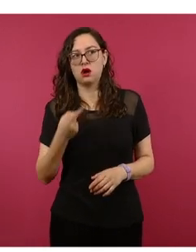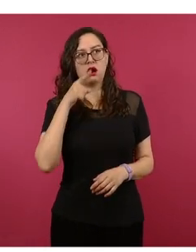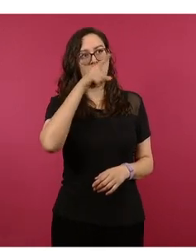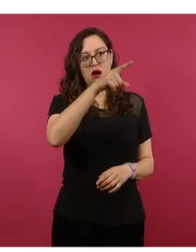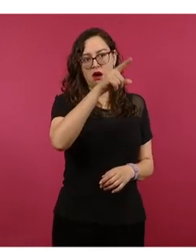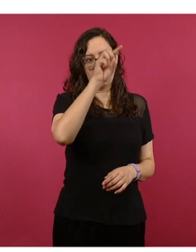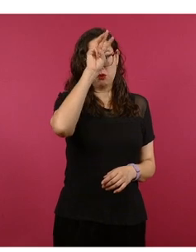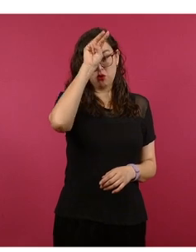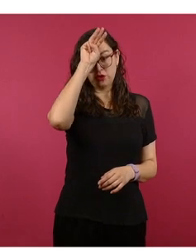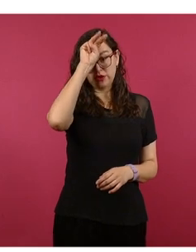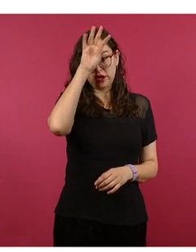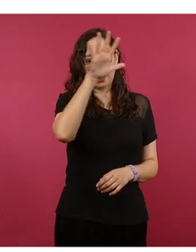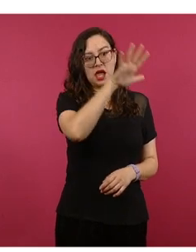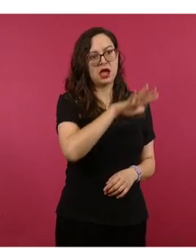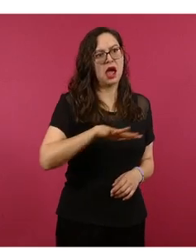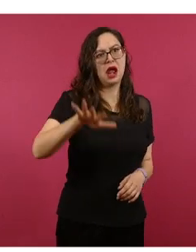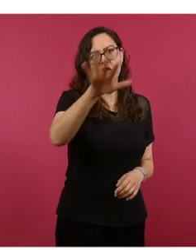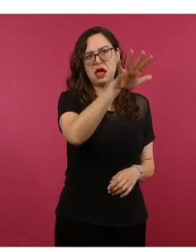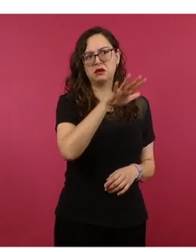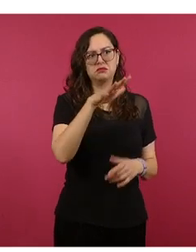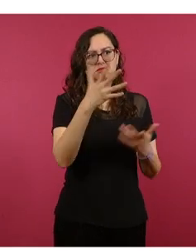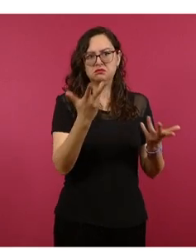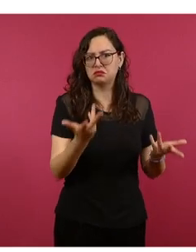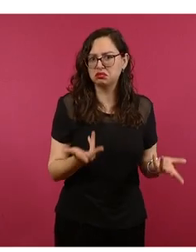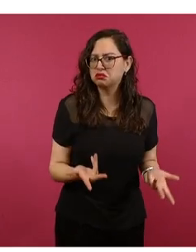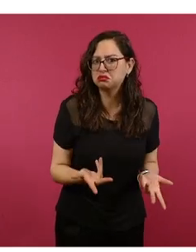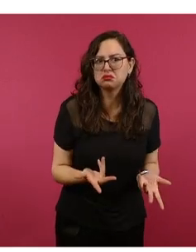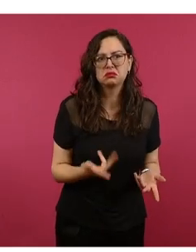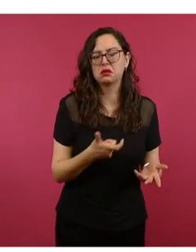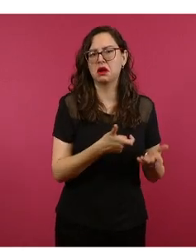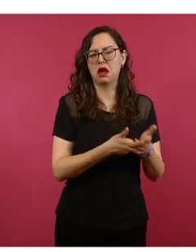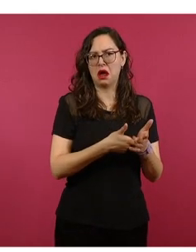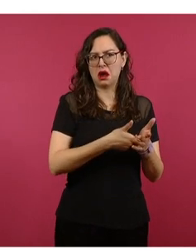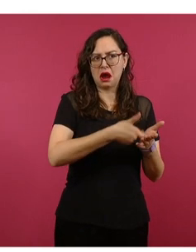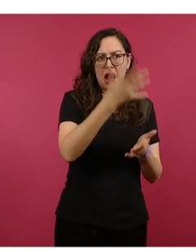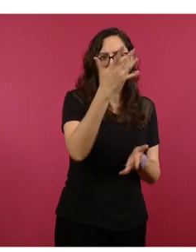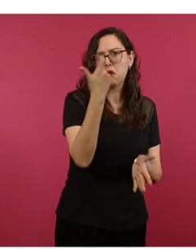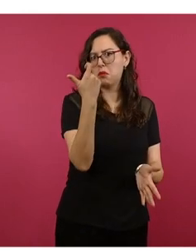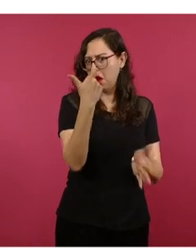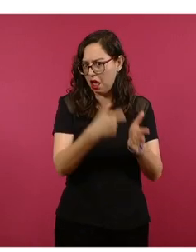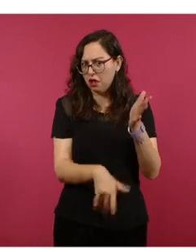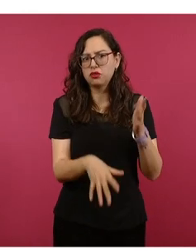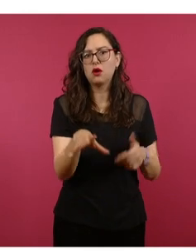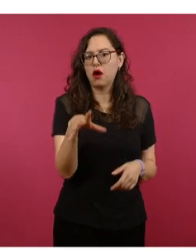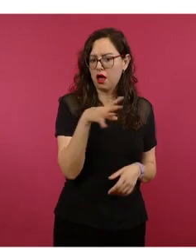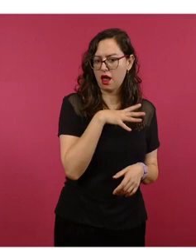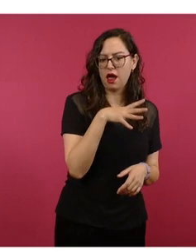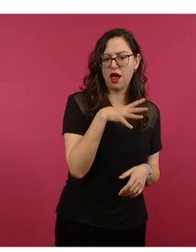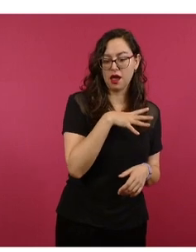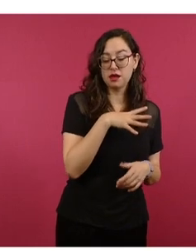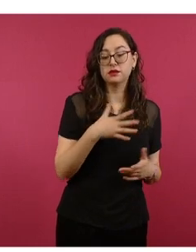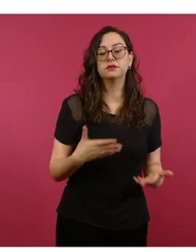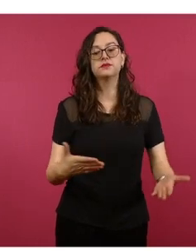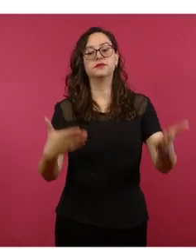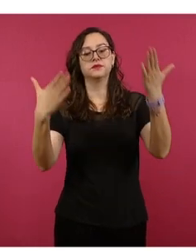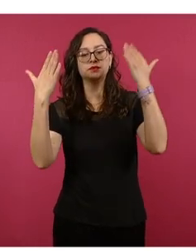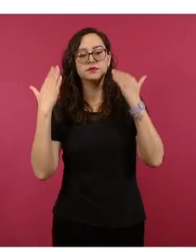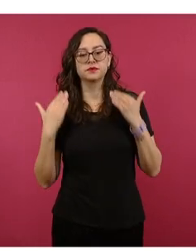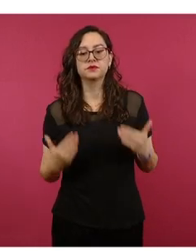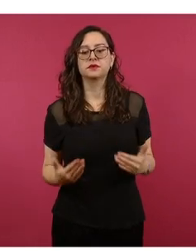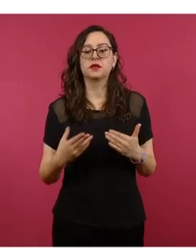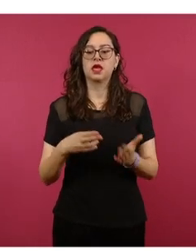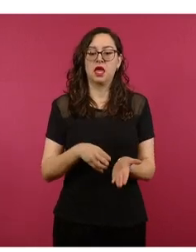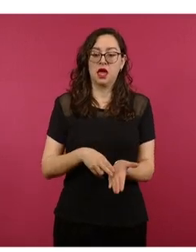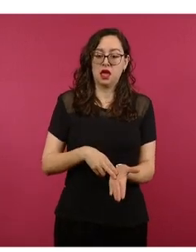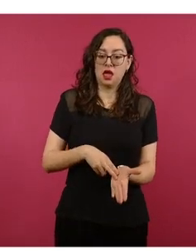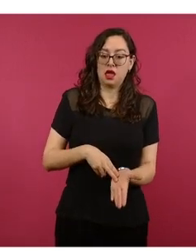a veces hasta de 5 pesos. En el caso del diésel, pasamos con los más caros. Es curioso, también hay que mencionarlo, nos